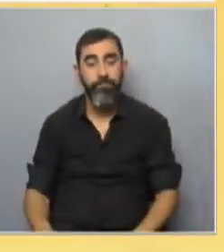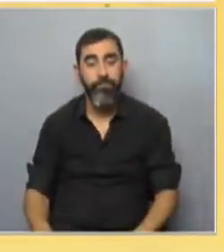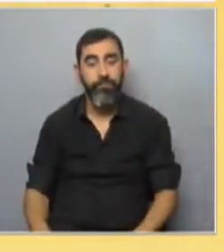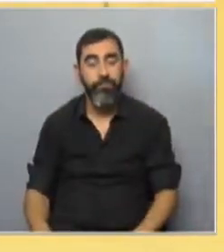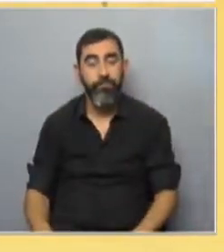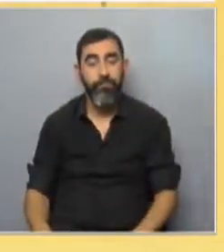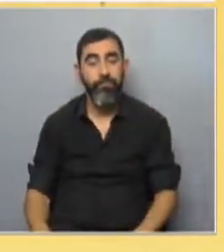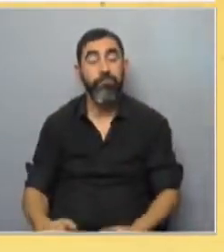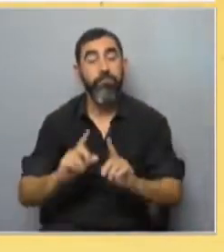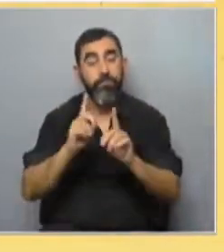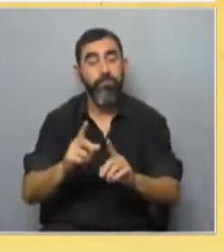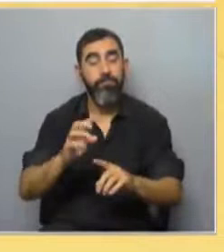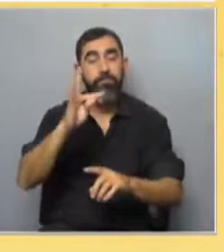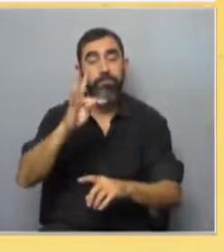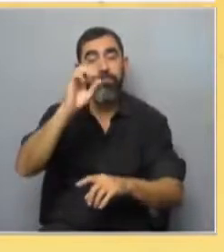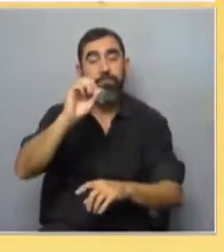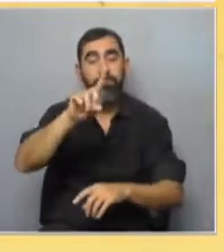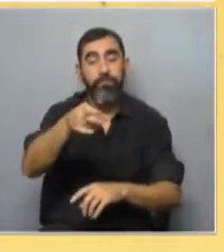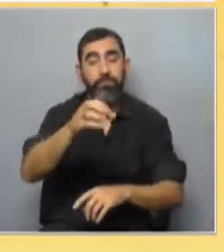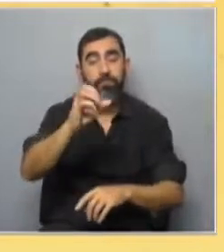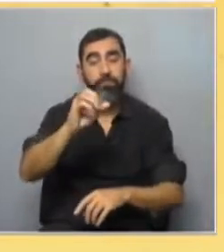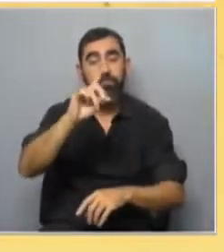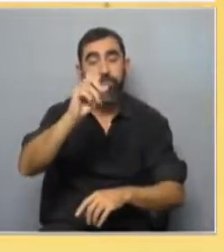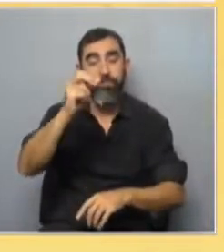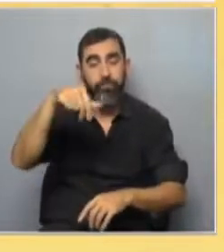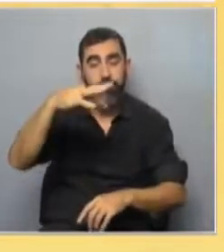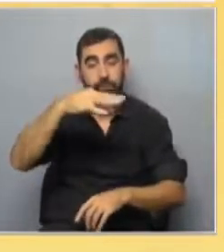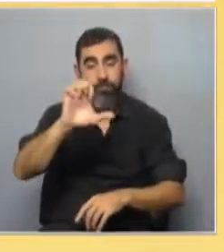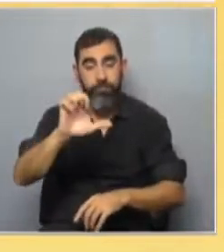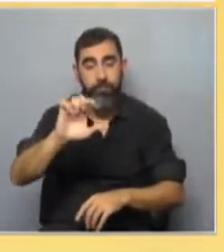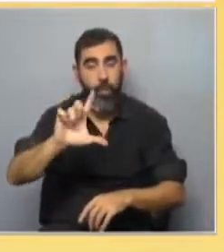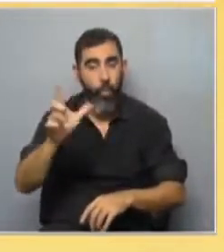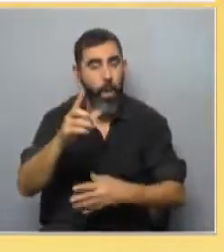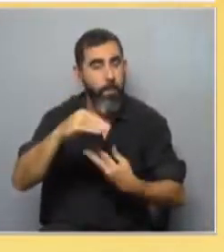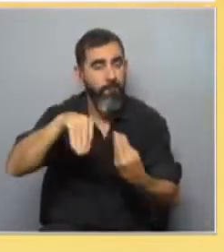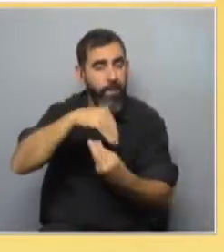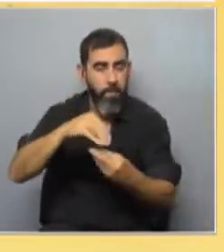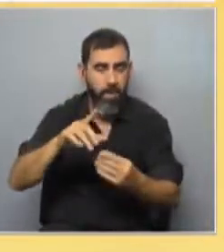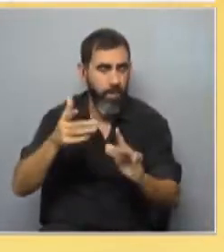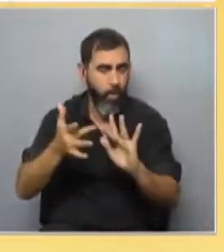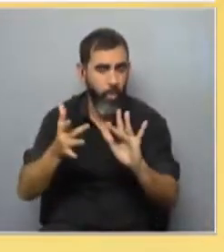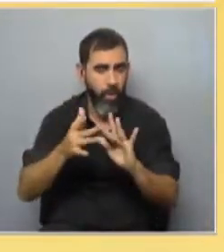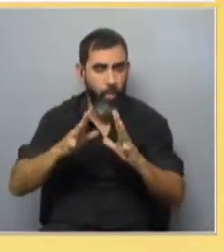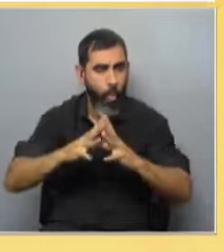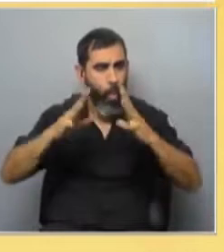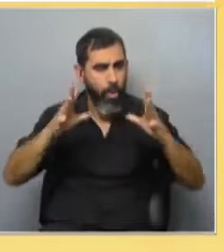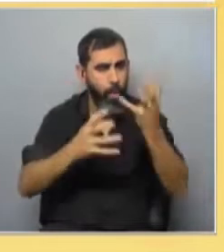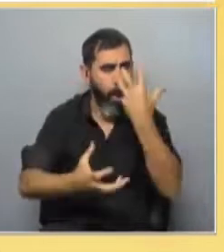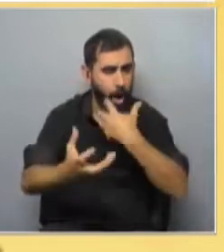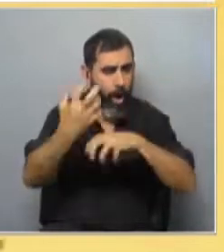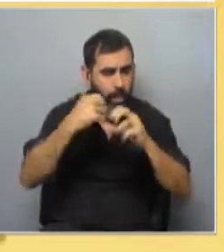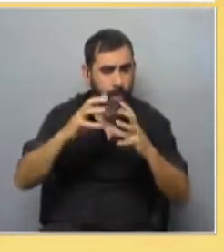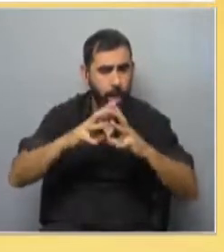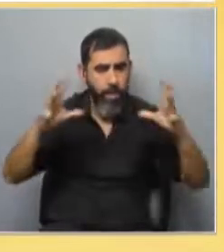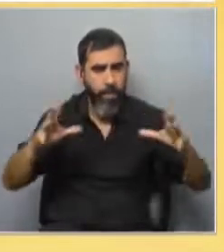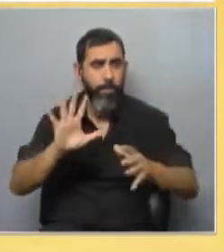Después hay el toxodonte que nombraba Sebastián, no tiene parientes próximos, es un animal grande, recuerda un poco en hipopótamo,